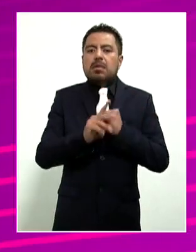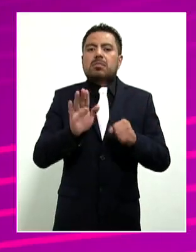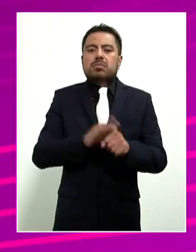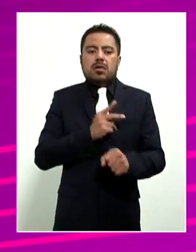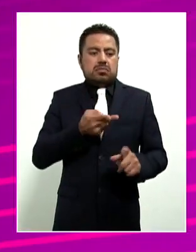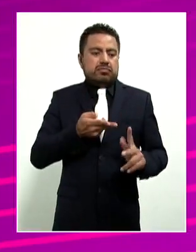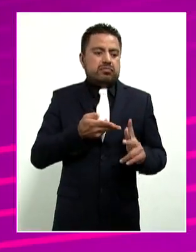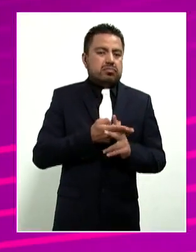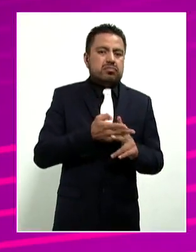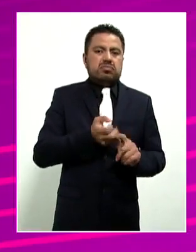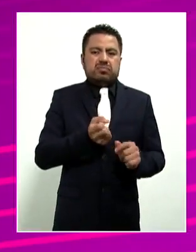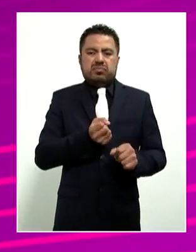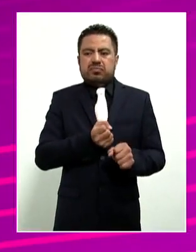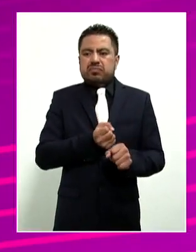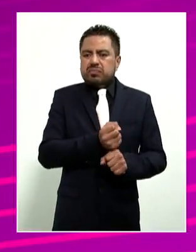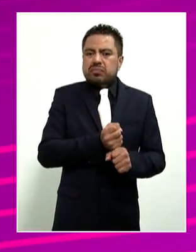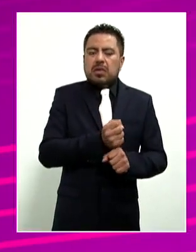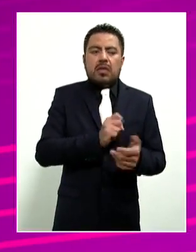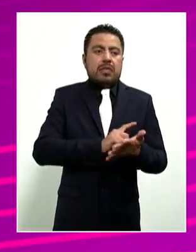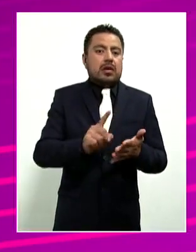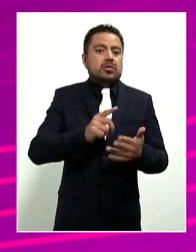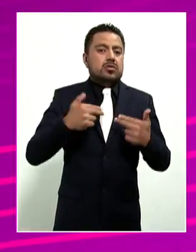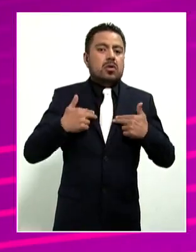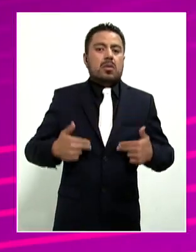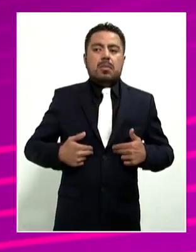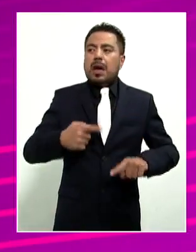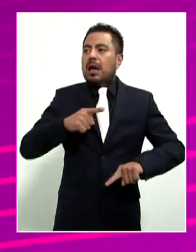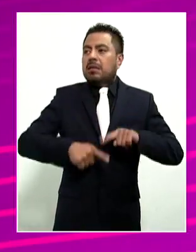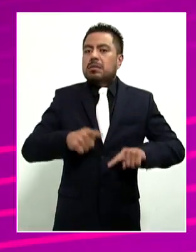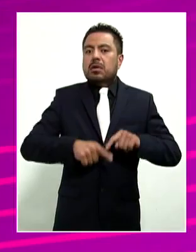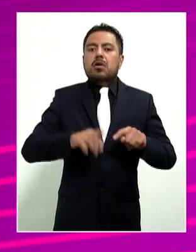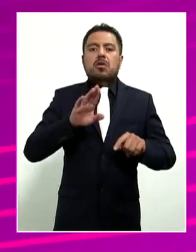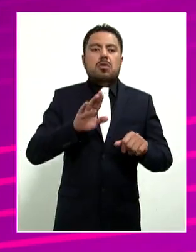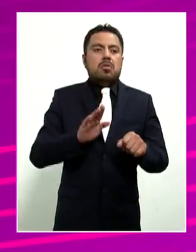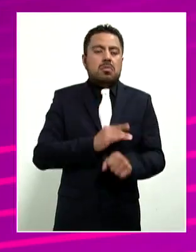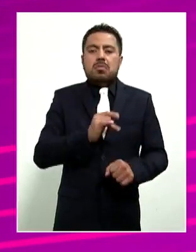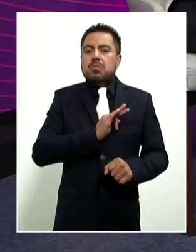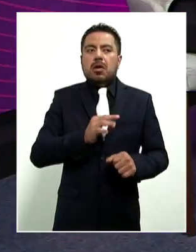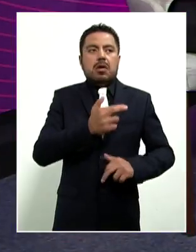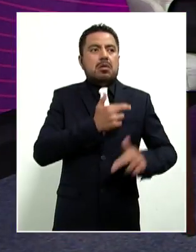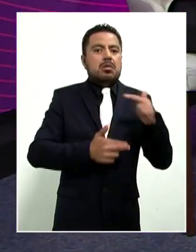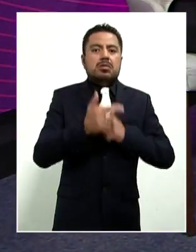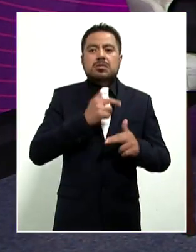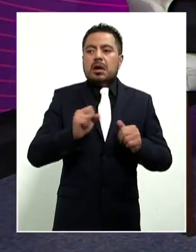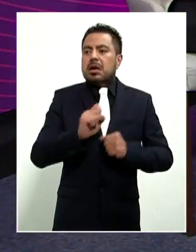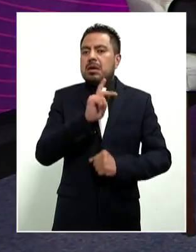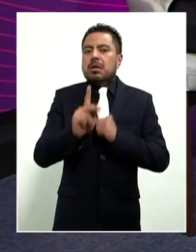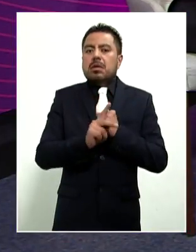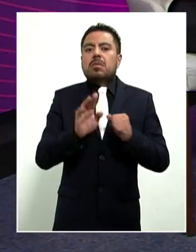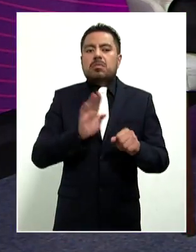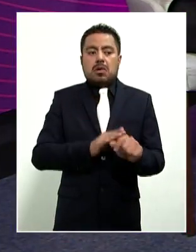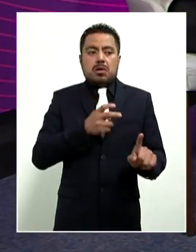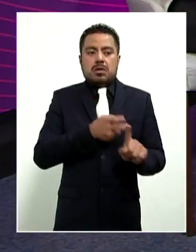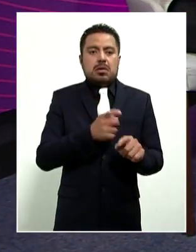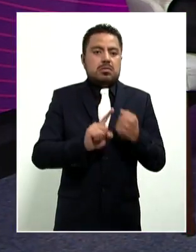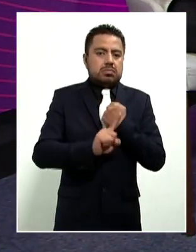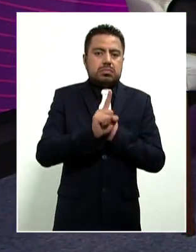violencia, de violaciones graves de derechos humanos y no puede volver a su país por esos